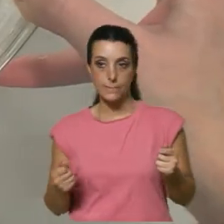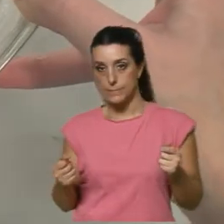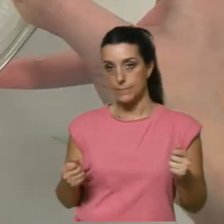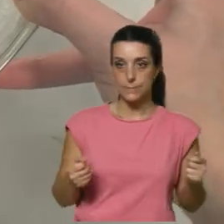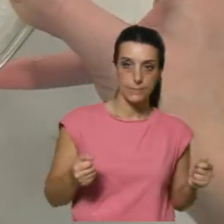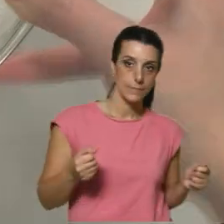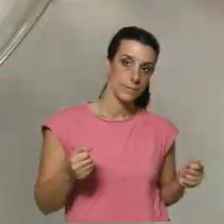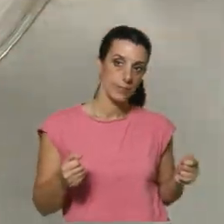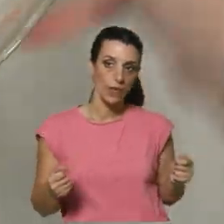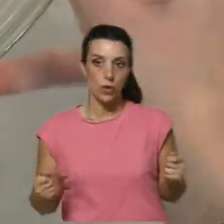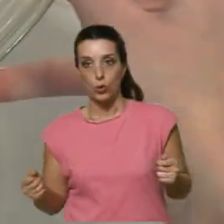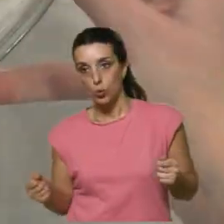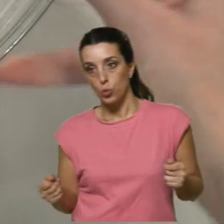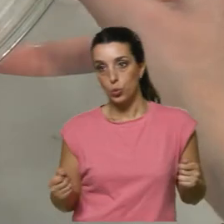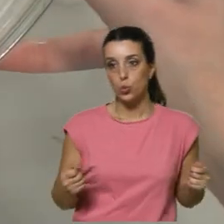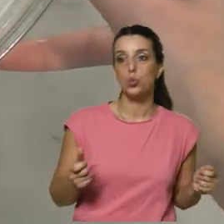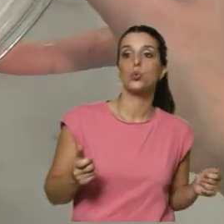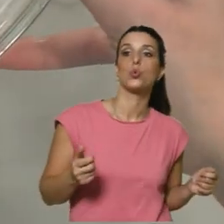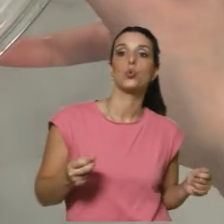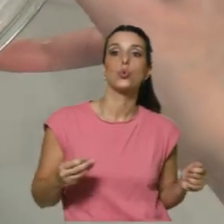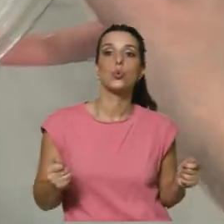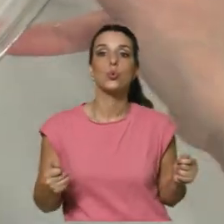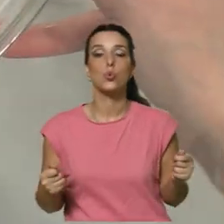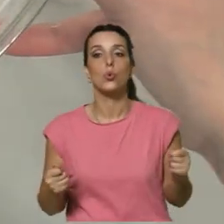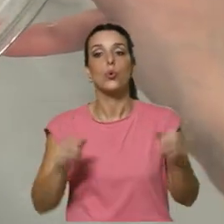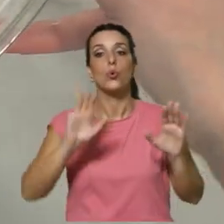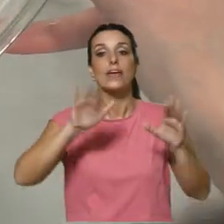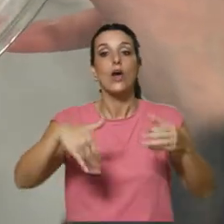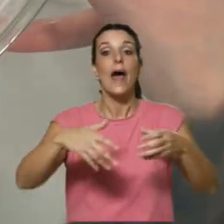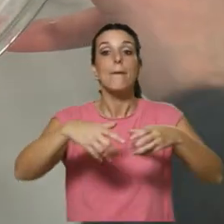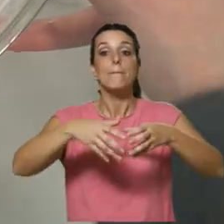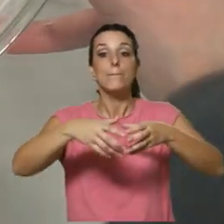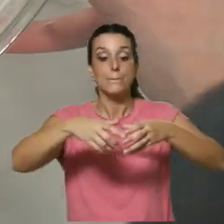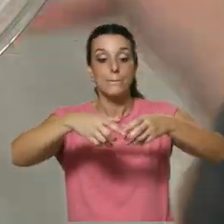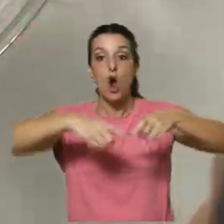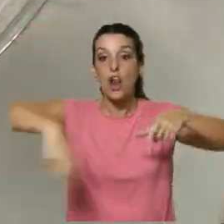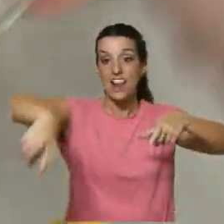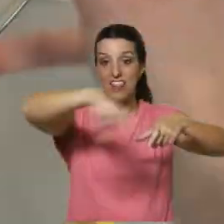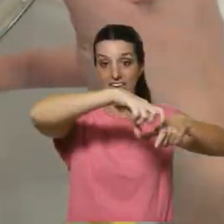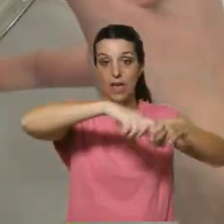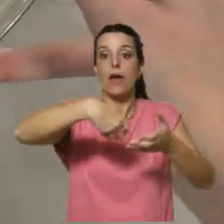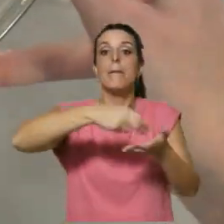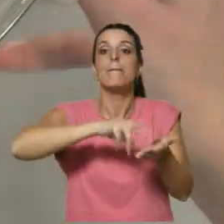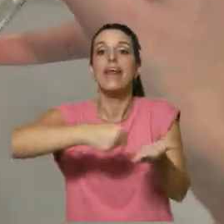Vamos mezclando, mezclando. Y yo ya tengo un molde enmantecado y enharinado.